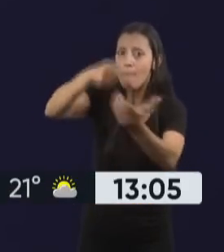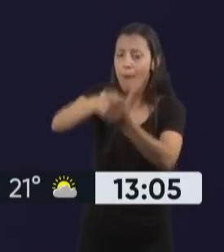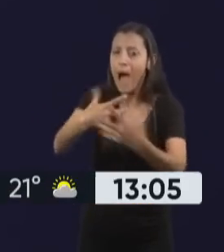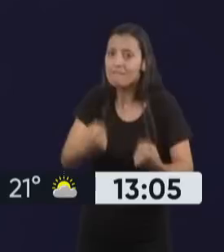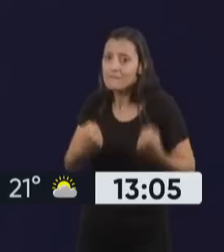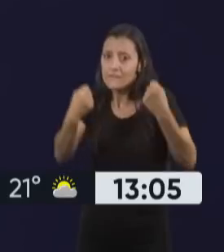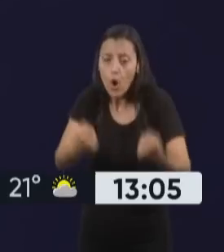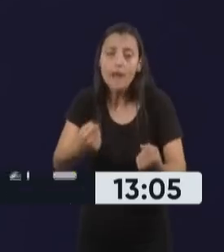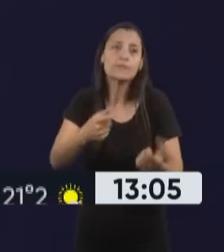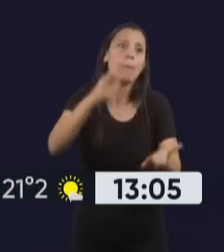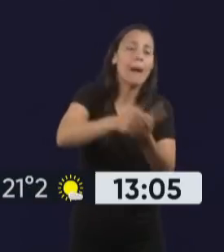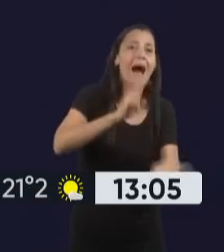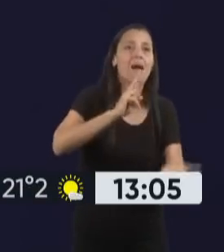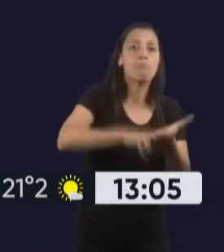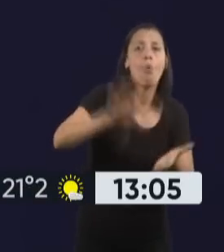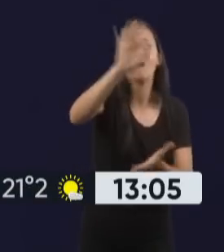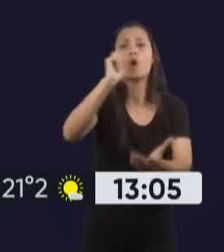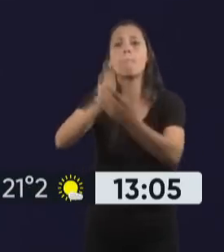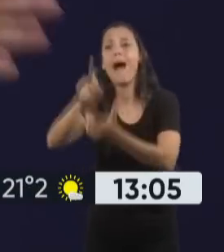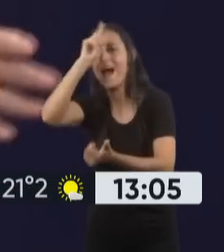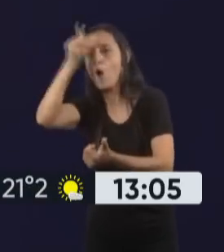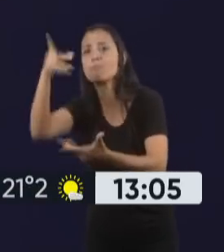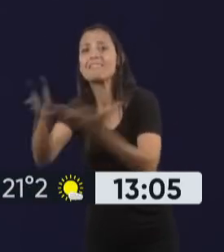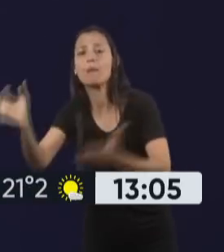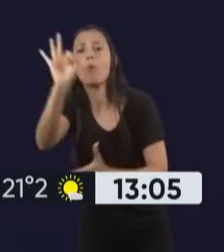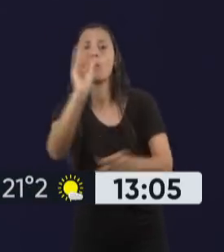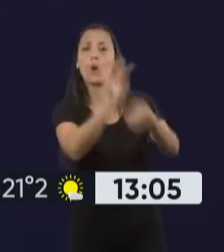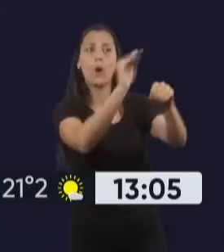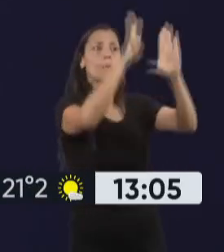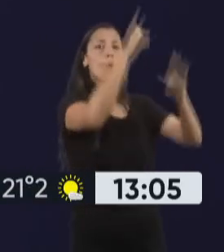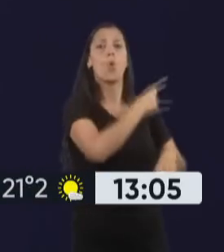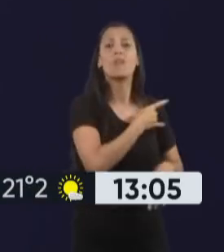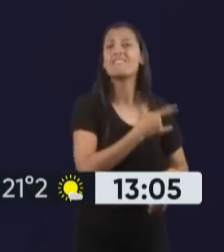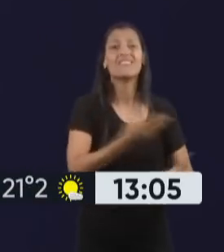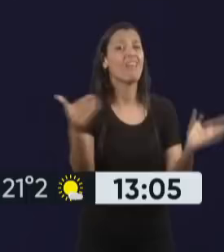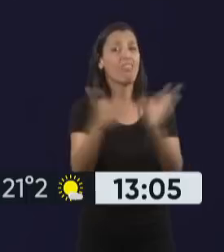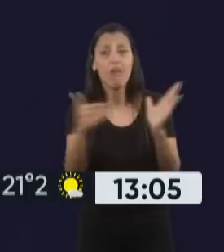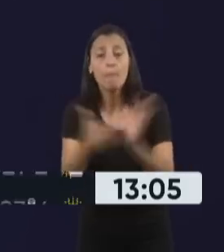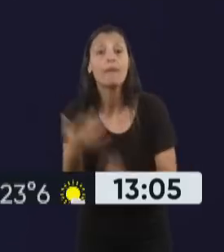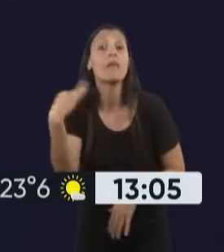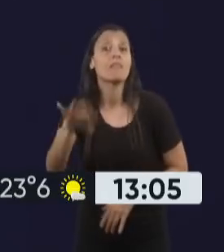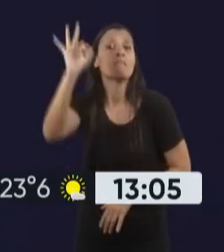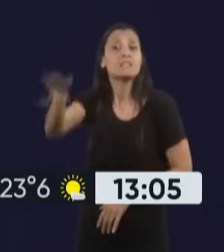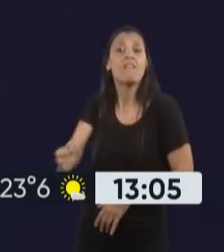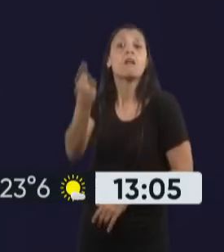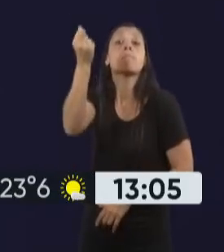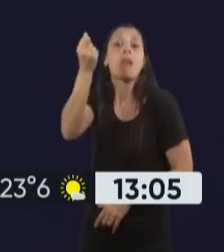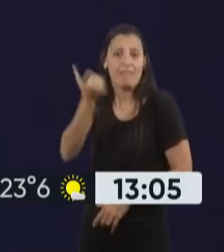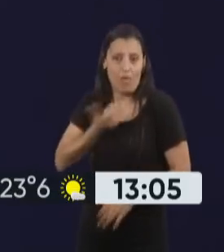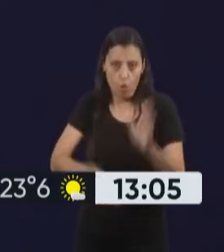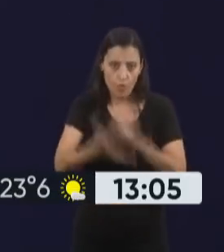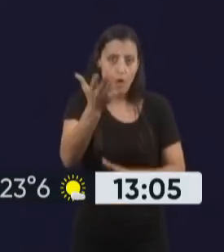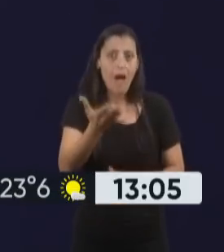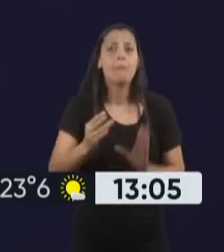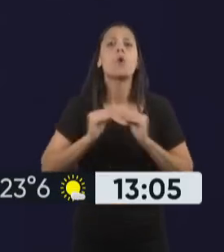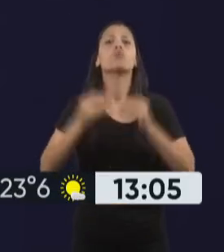pagar un hospital, una universidad o cualquier otra cosa, tiene que tener una contrapartida de transparencia y de